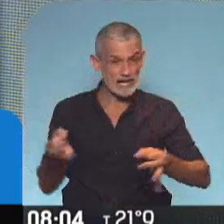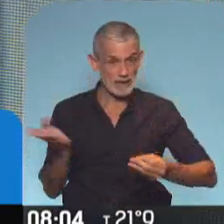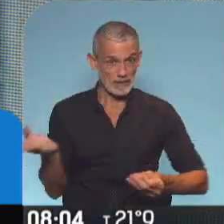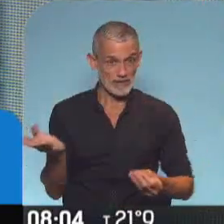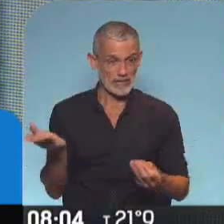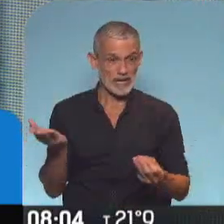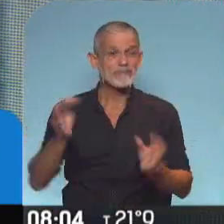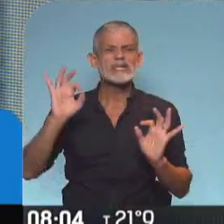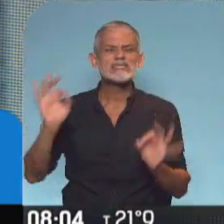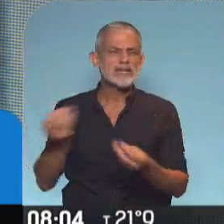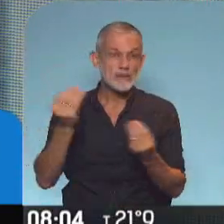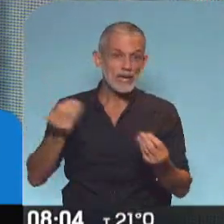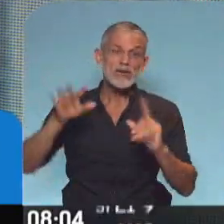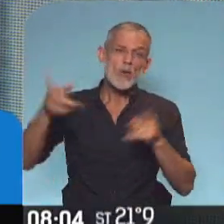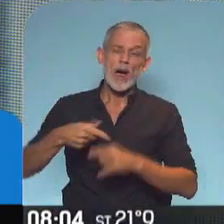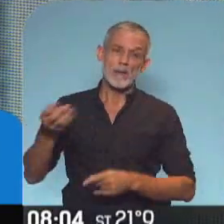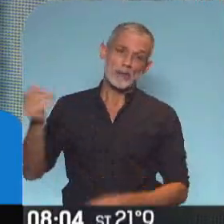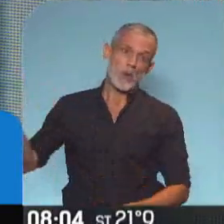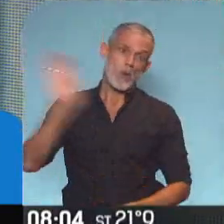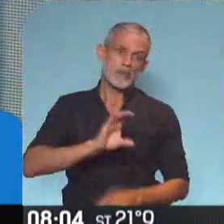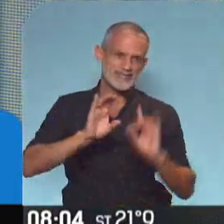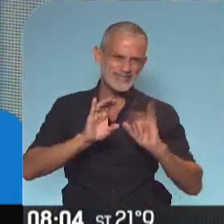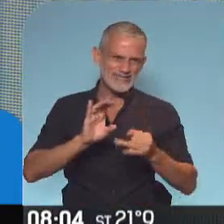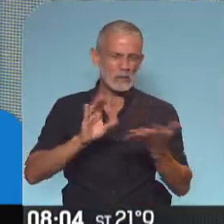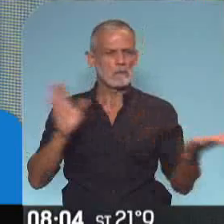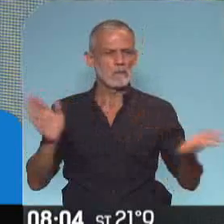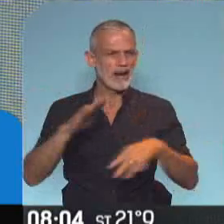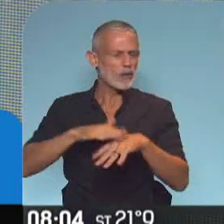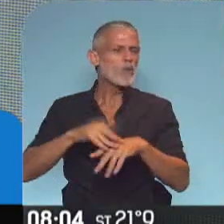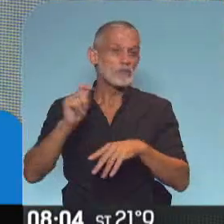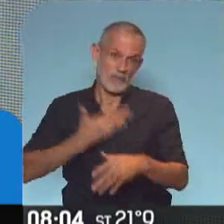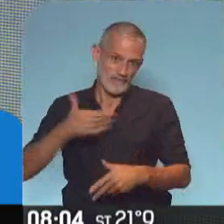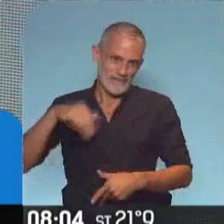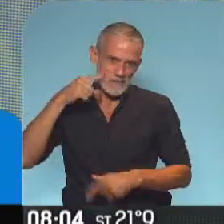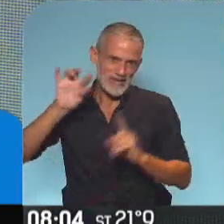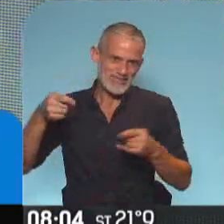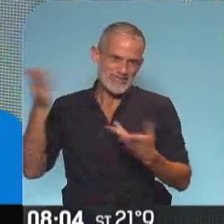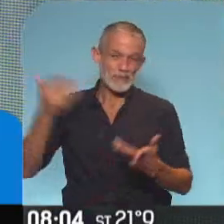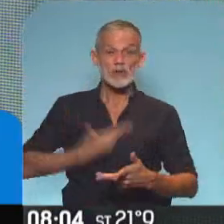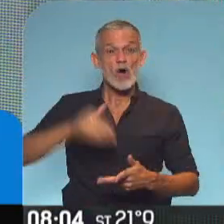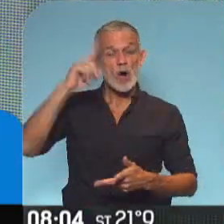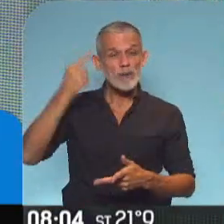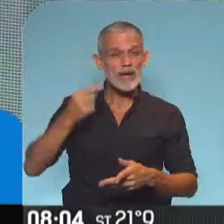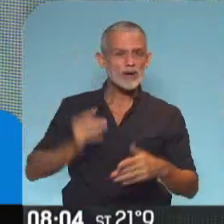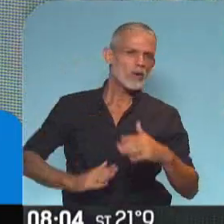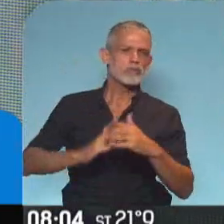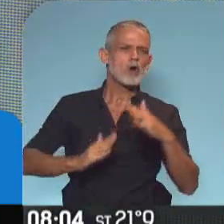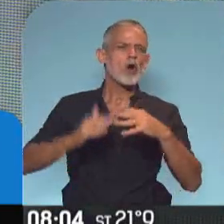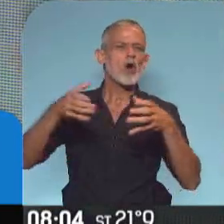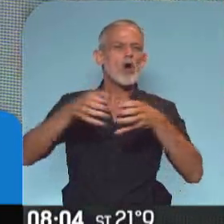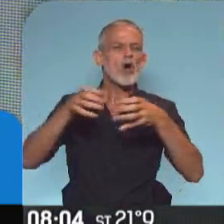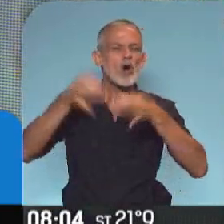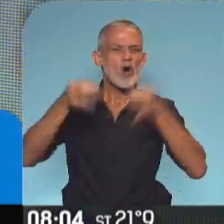a pesar de saberlo prestó. Por eso aquí las responsabilidades del fondo son totales. Y si el gobierno a la Corte de La Haya le dice